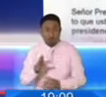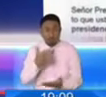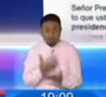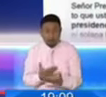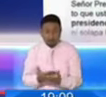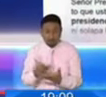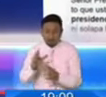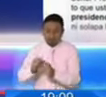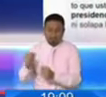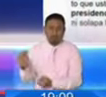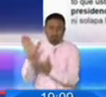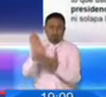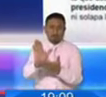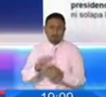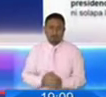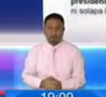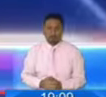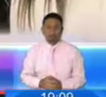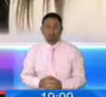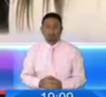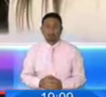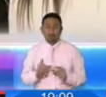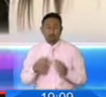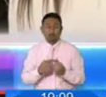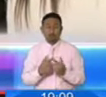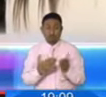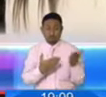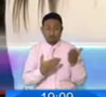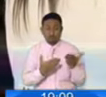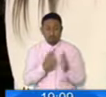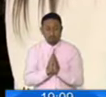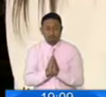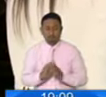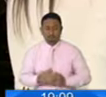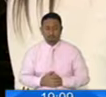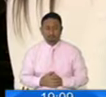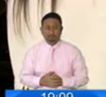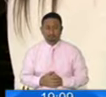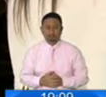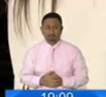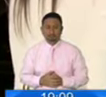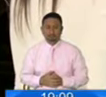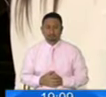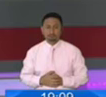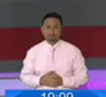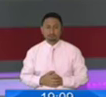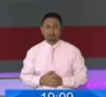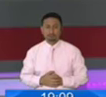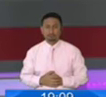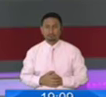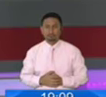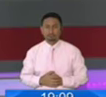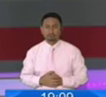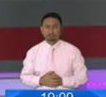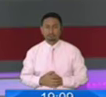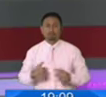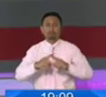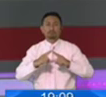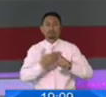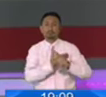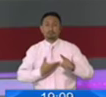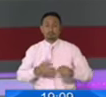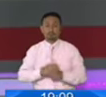que ya tiene. Así señaló este movimiento político, informó Alison Corral. Y el expresidente